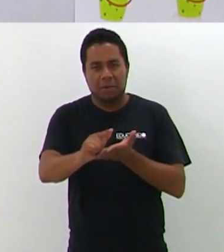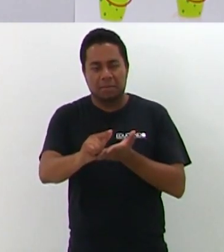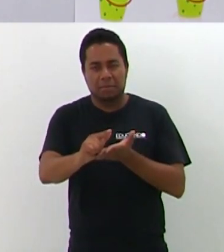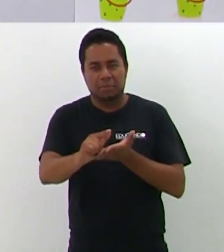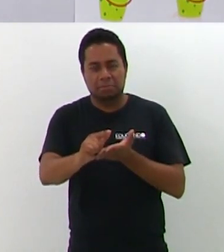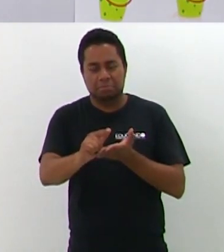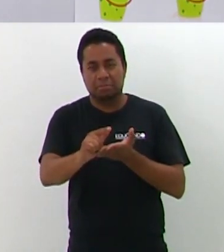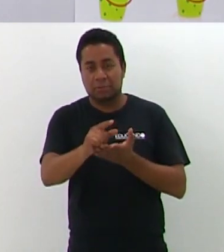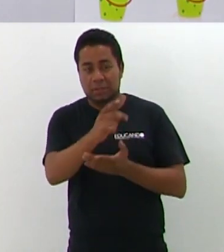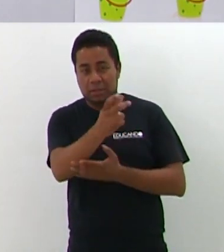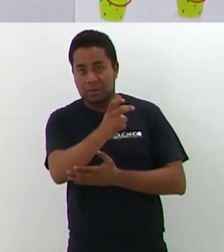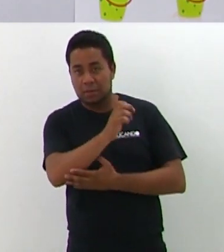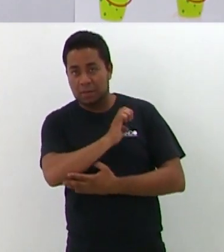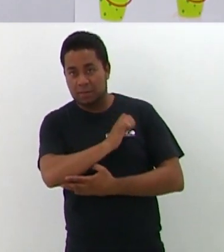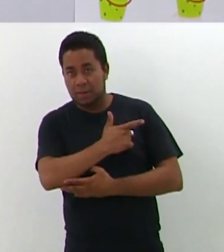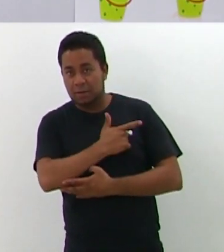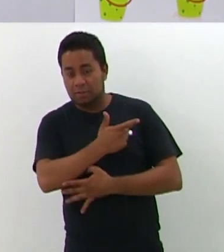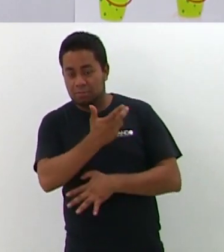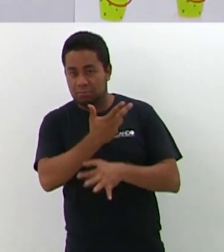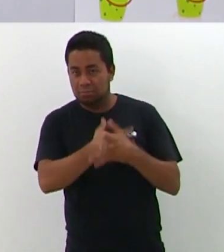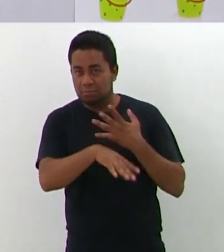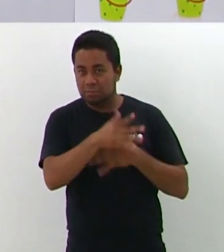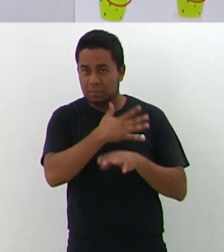limpia. Vamos a